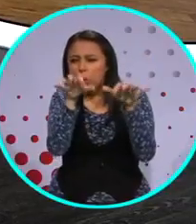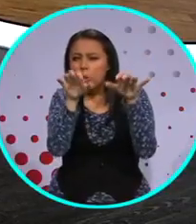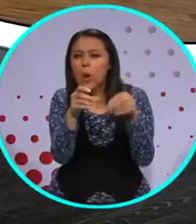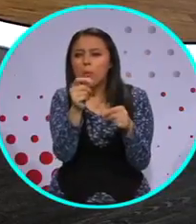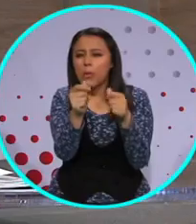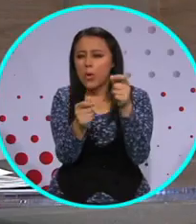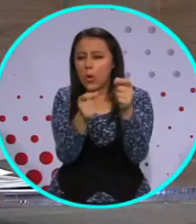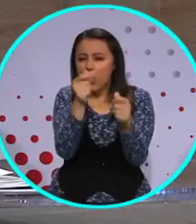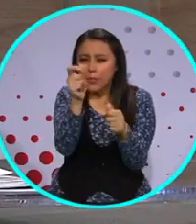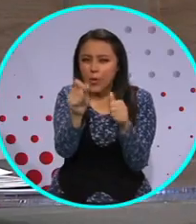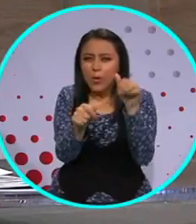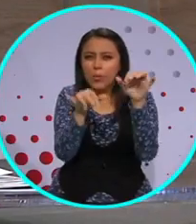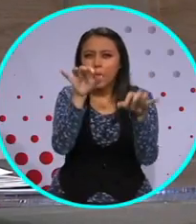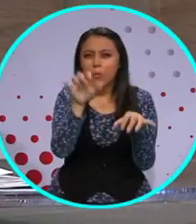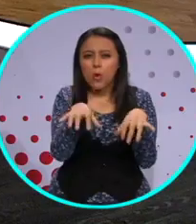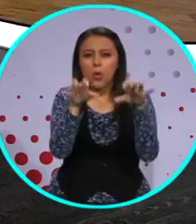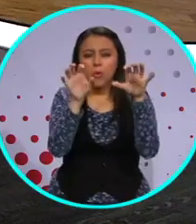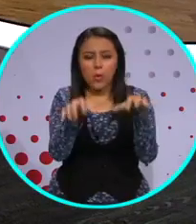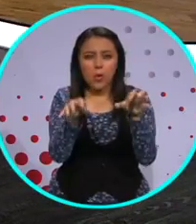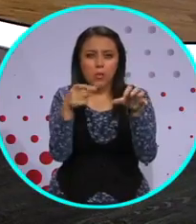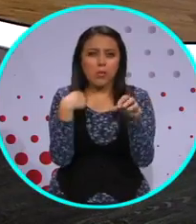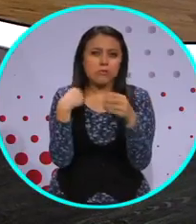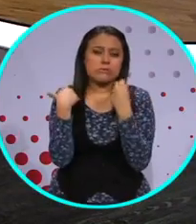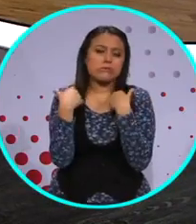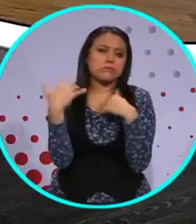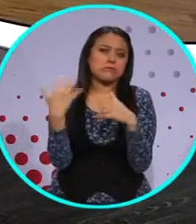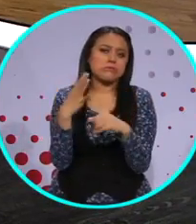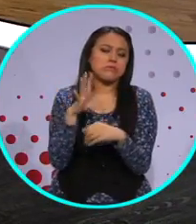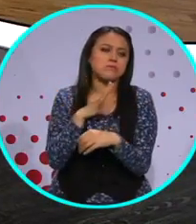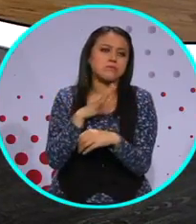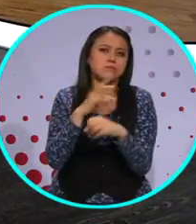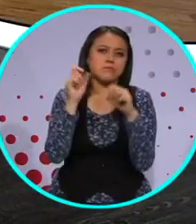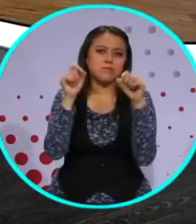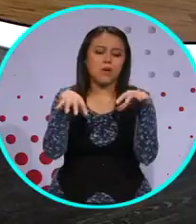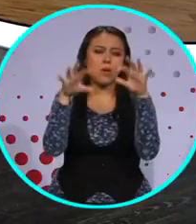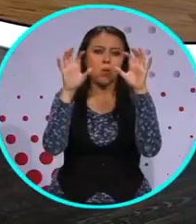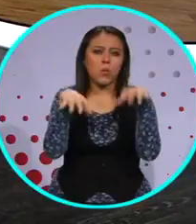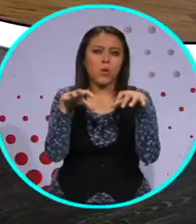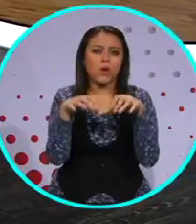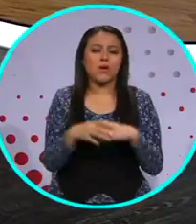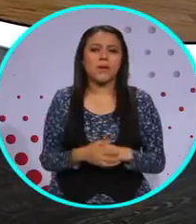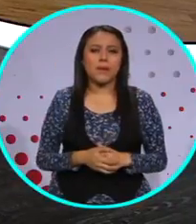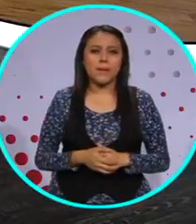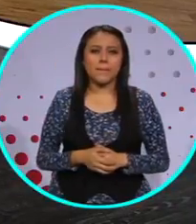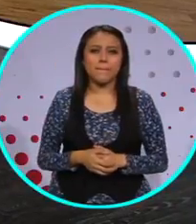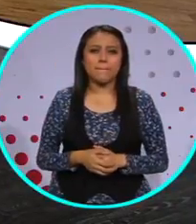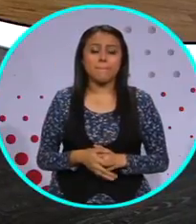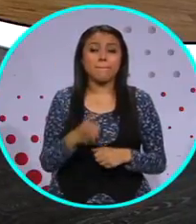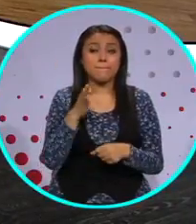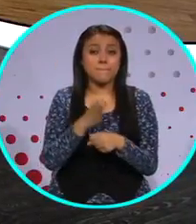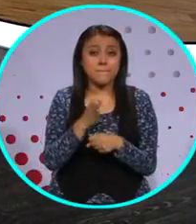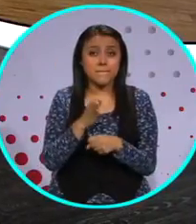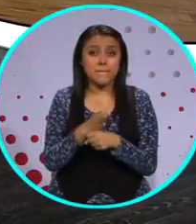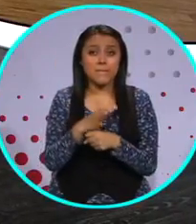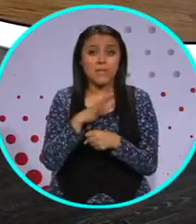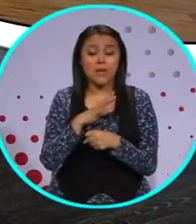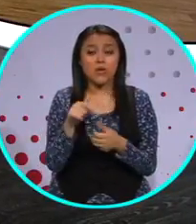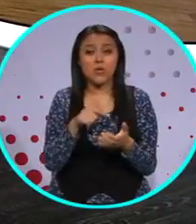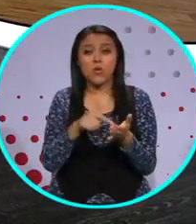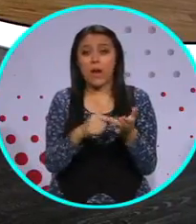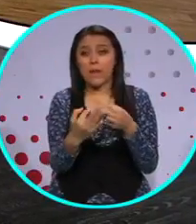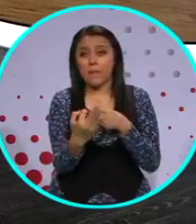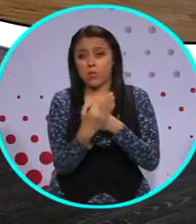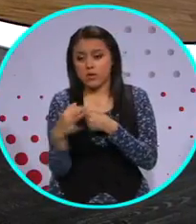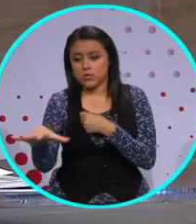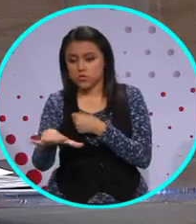poquitito más que un aguacero vamos a estar hay una zona de protección